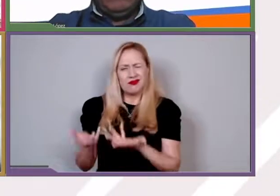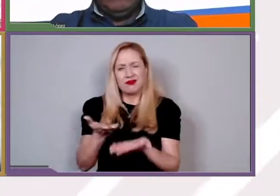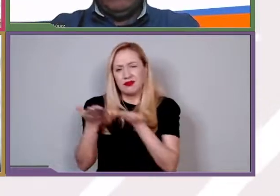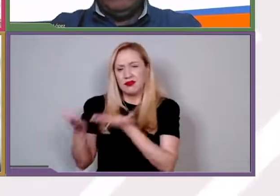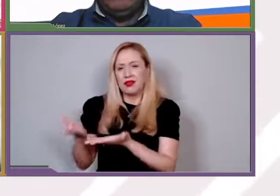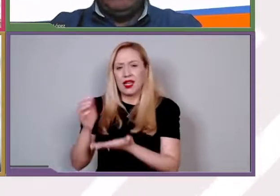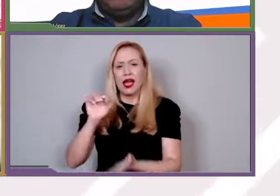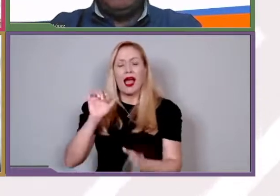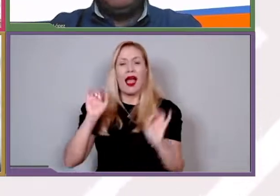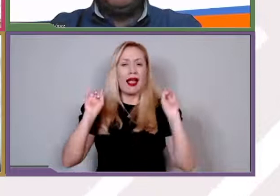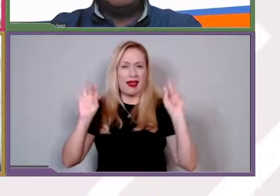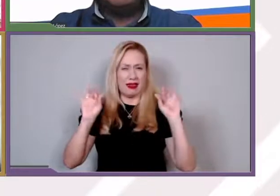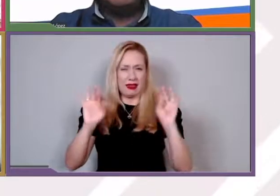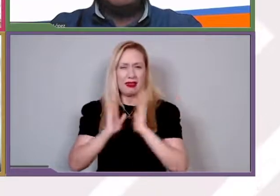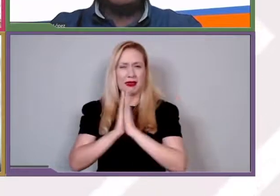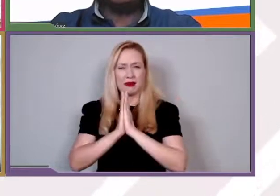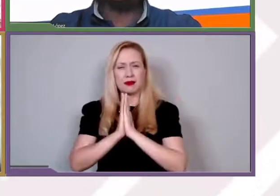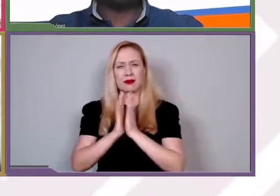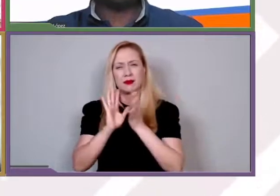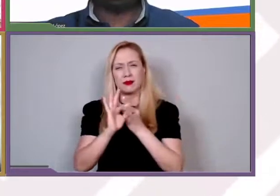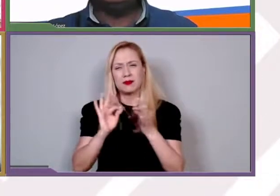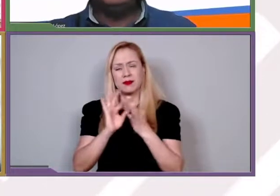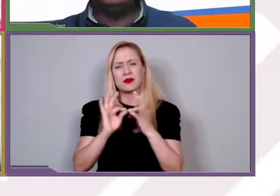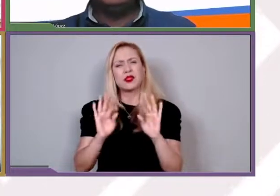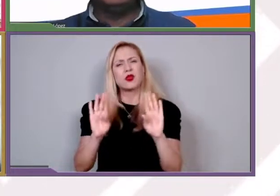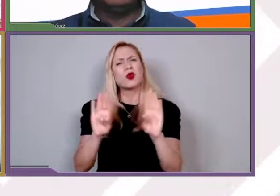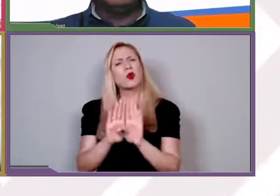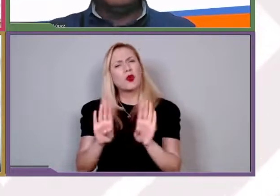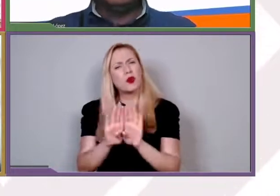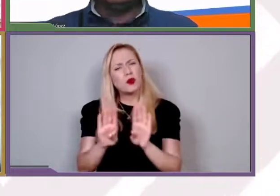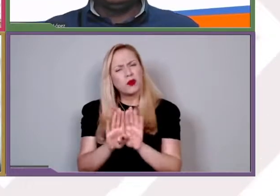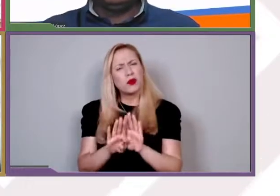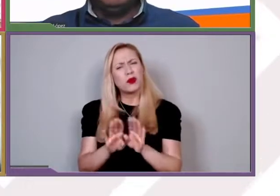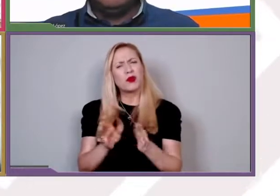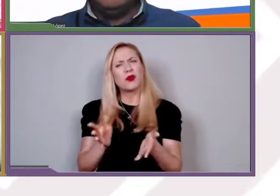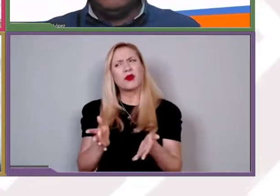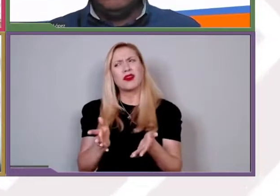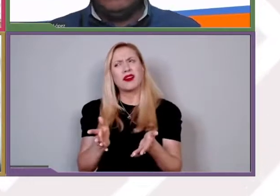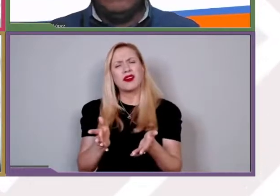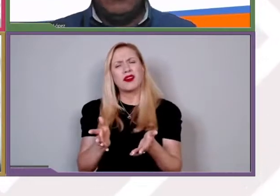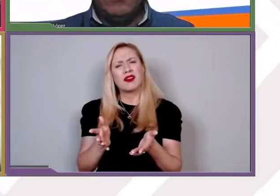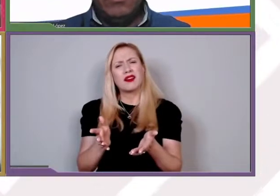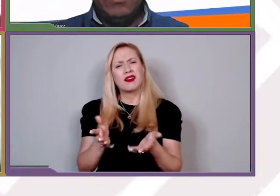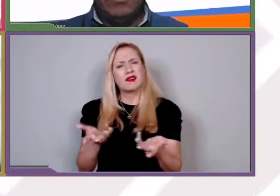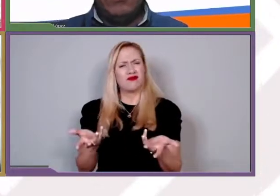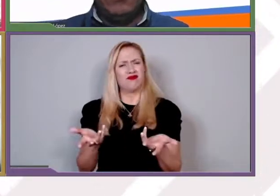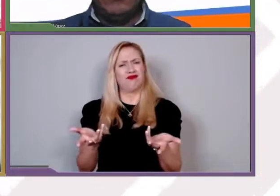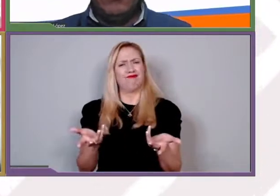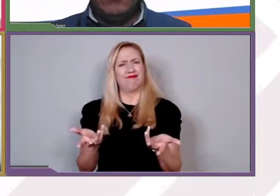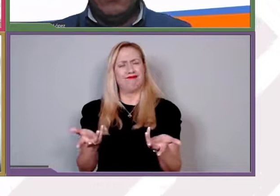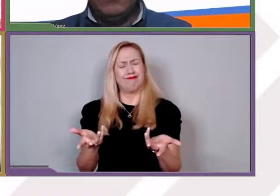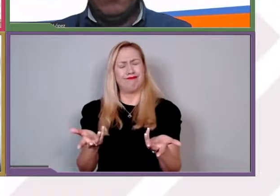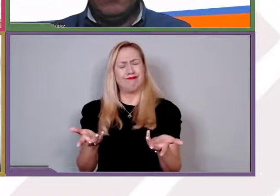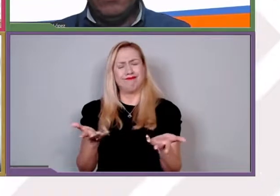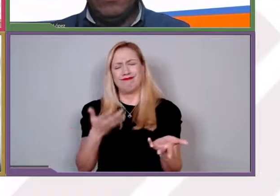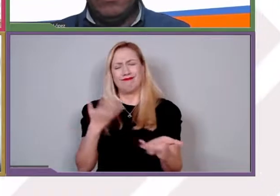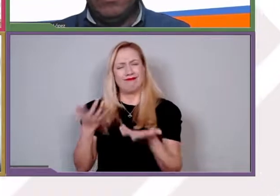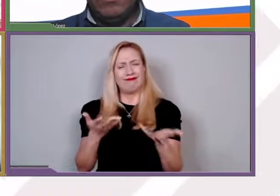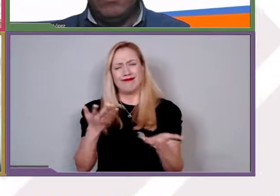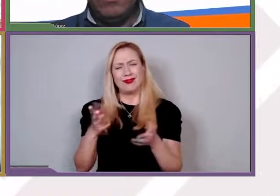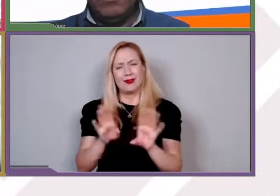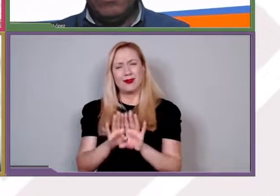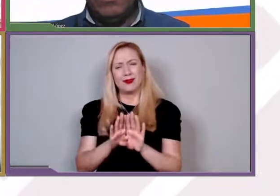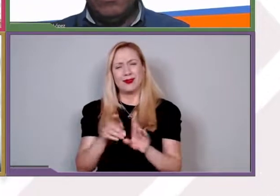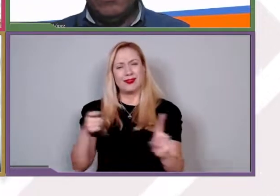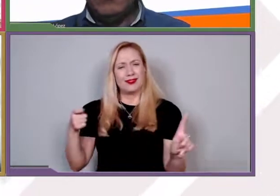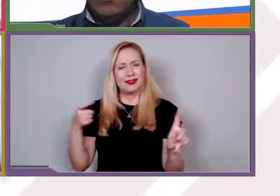Angelita. Eh, ¿Cómo ha estado pasando toda esta parte, digamos, del engrandecimiento, si me permiten la palabra, del